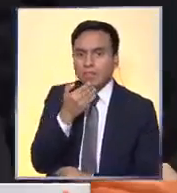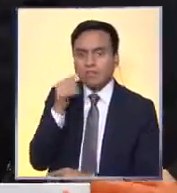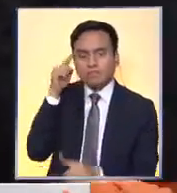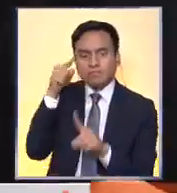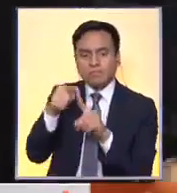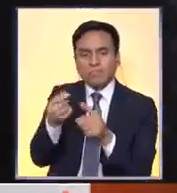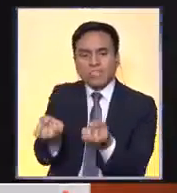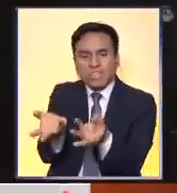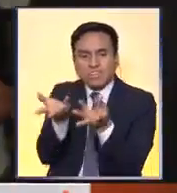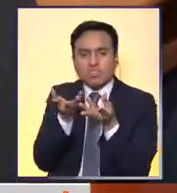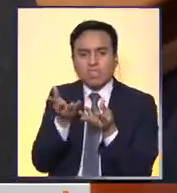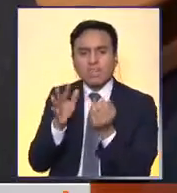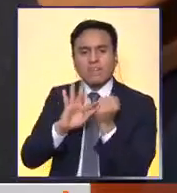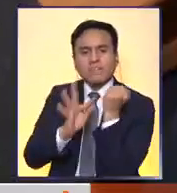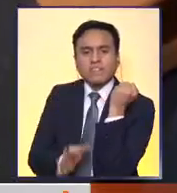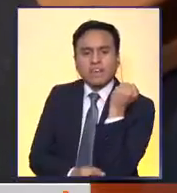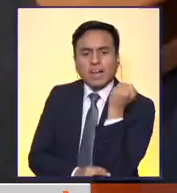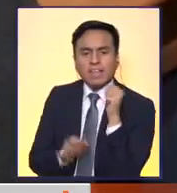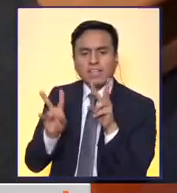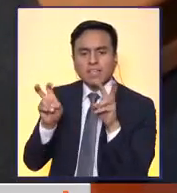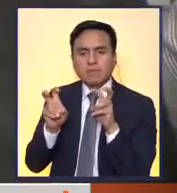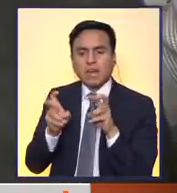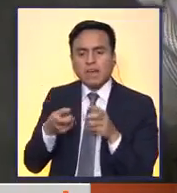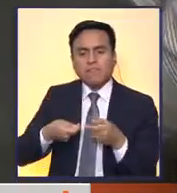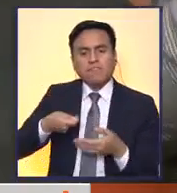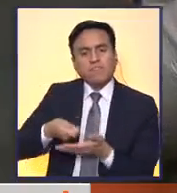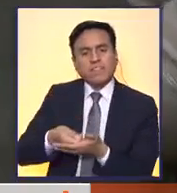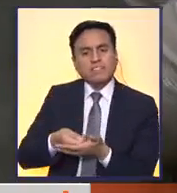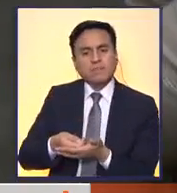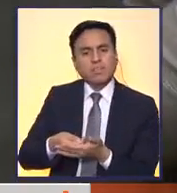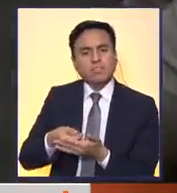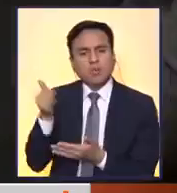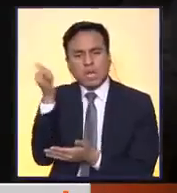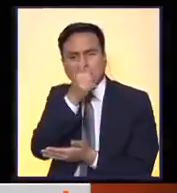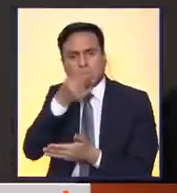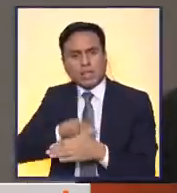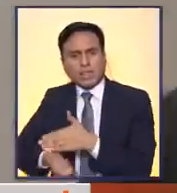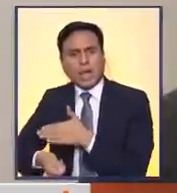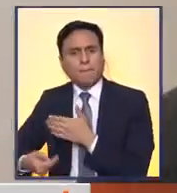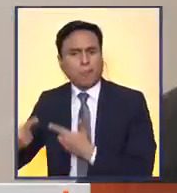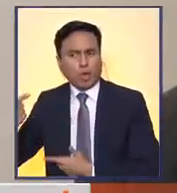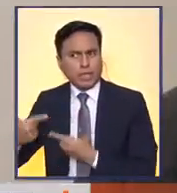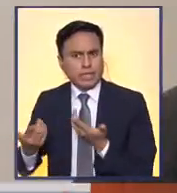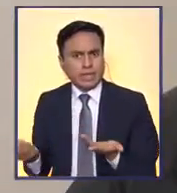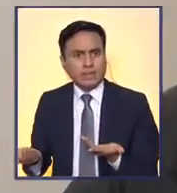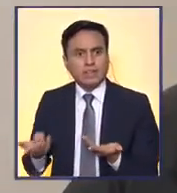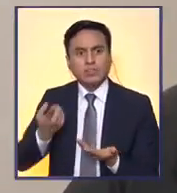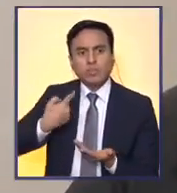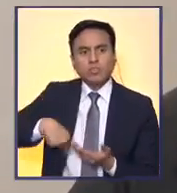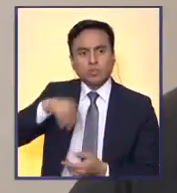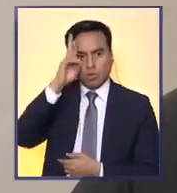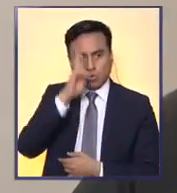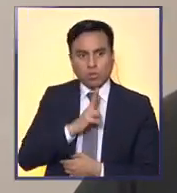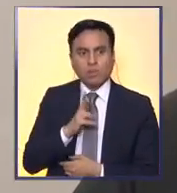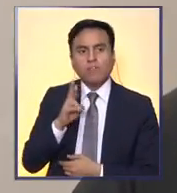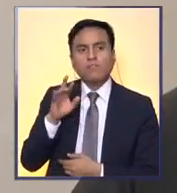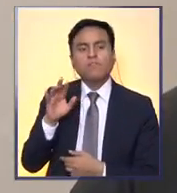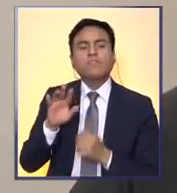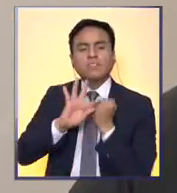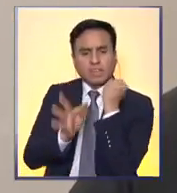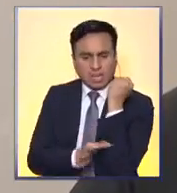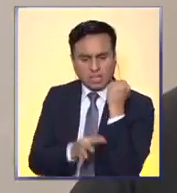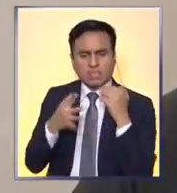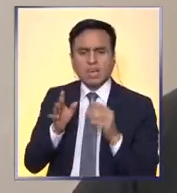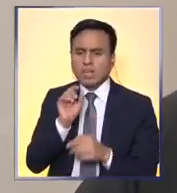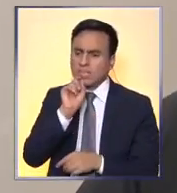declaraciones del fiscal sobre los casos de financiamiento irregular de la política desde nuestro rol de fiscal y en su momento criticamos la